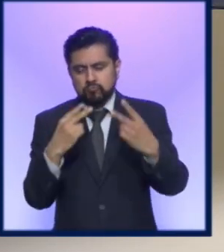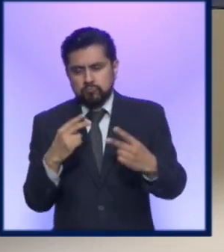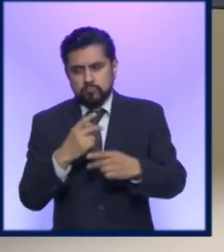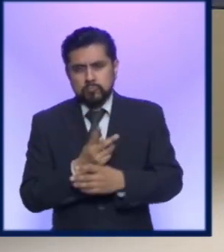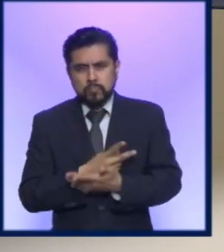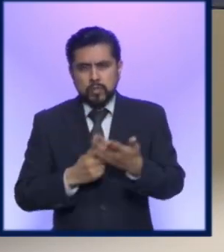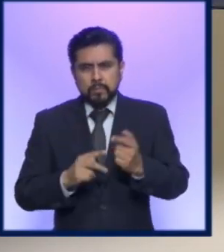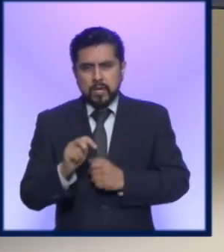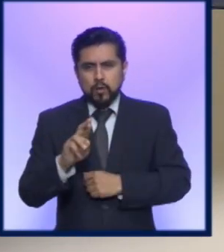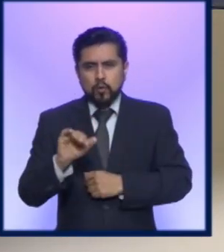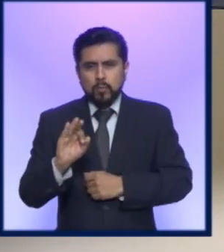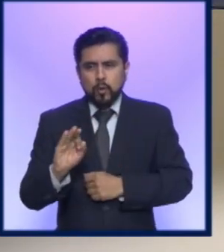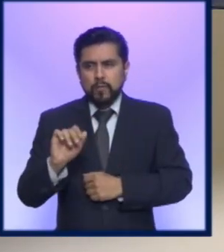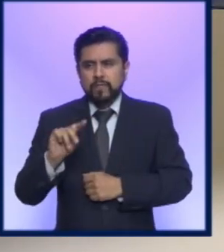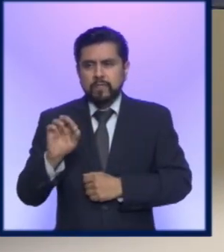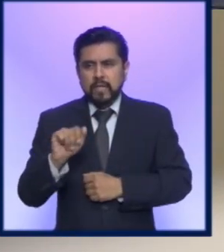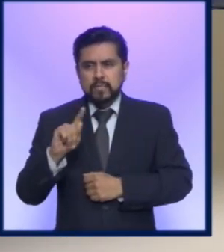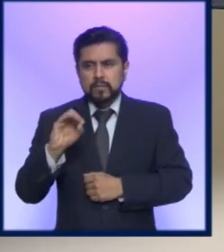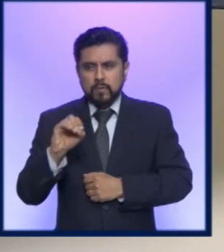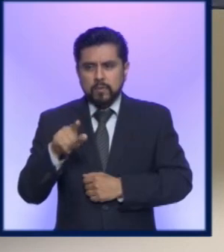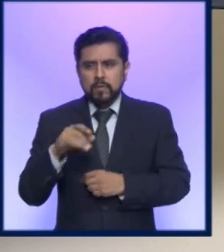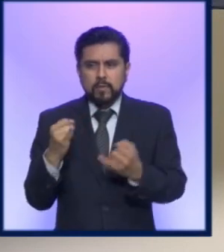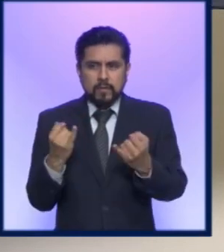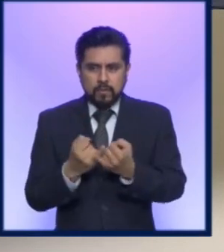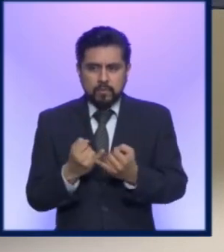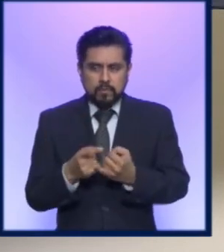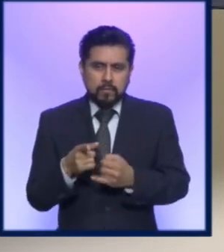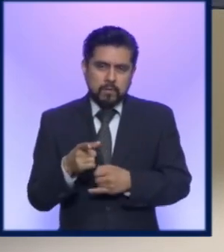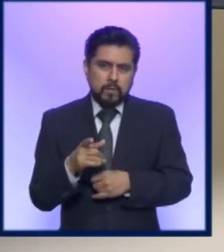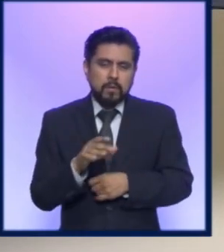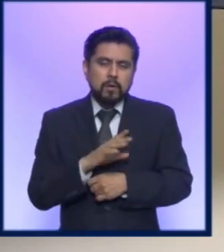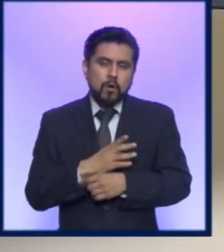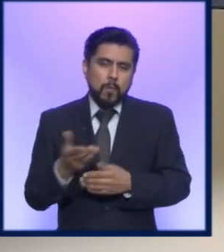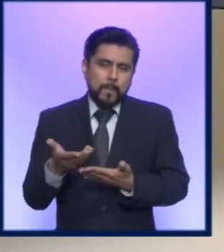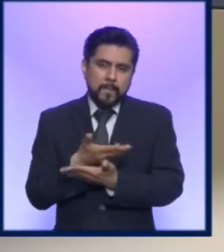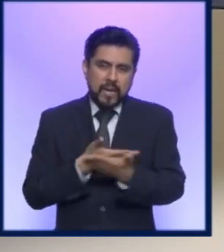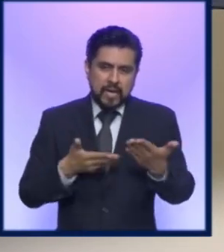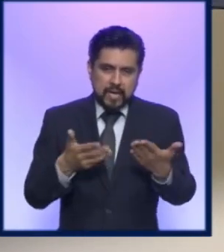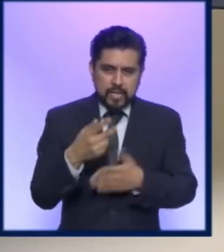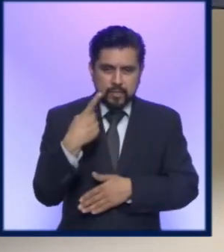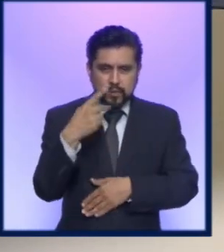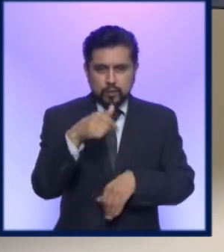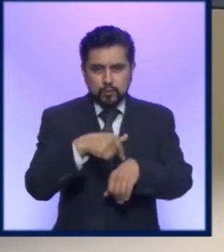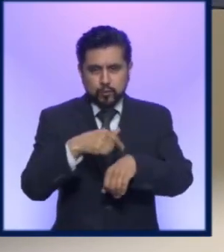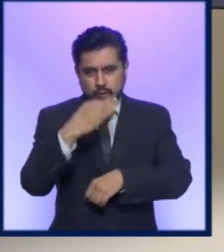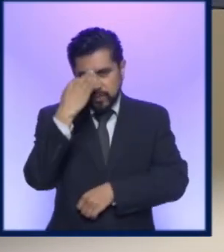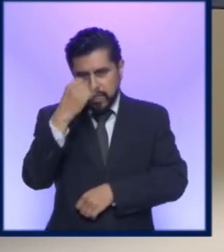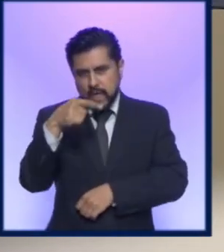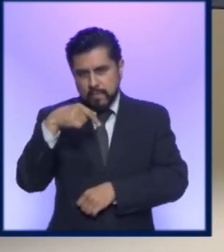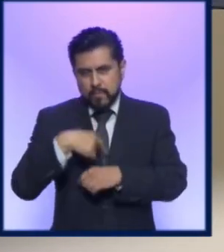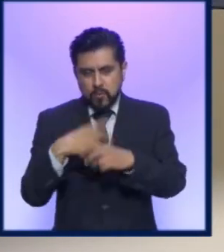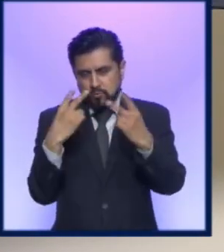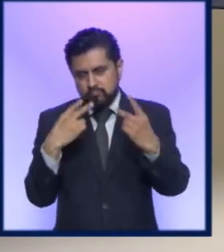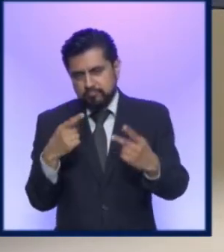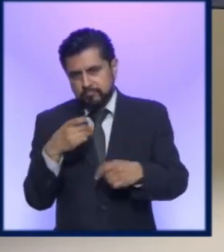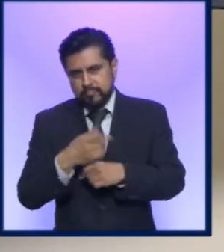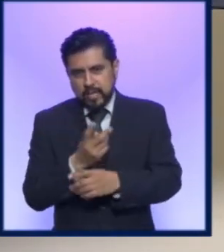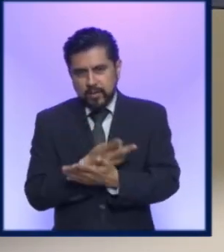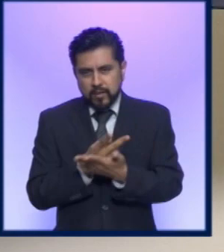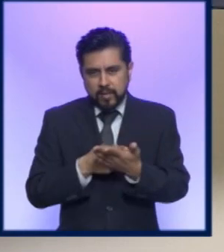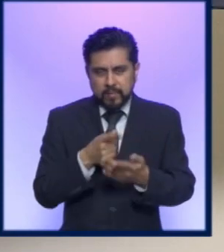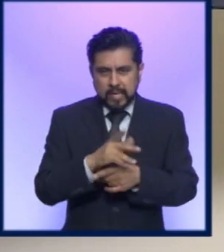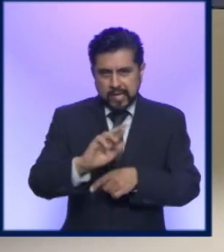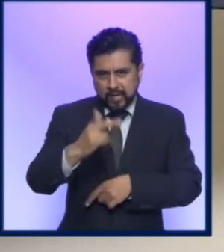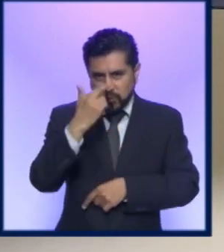texto a nuestra amable audiencia también por estar compartiendo este tiempo y estar en este programa recuerde que este